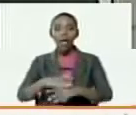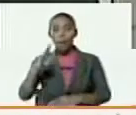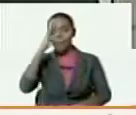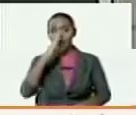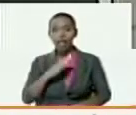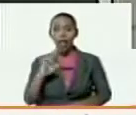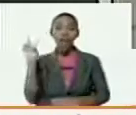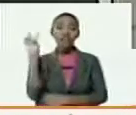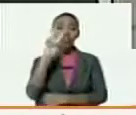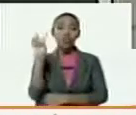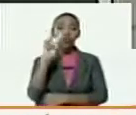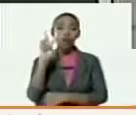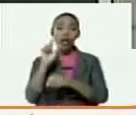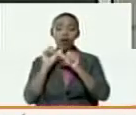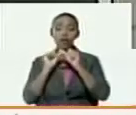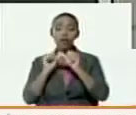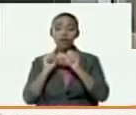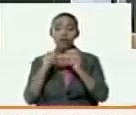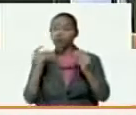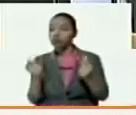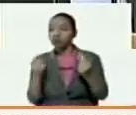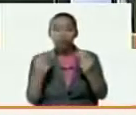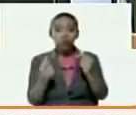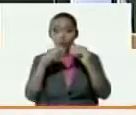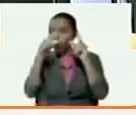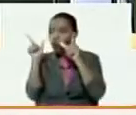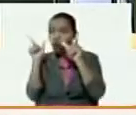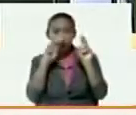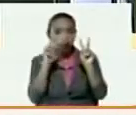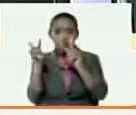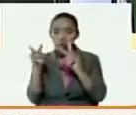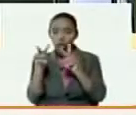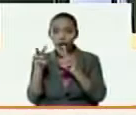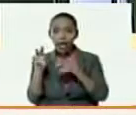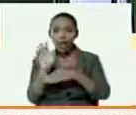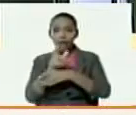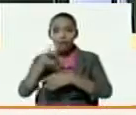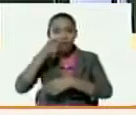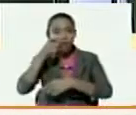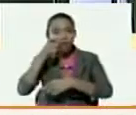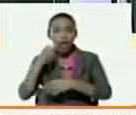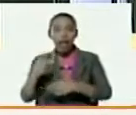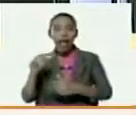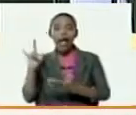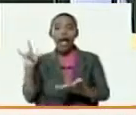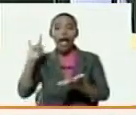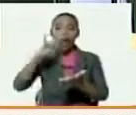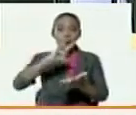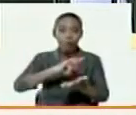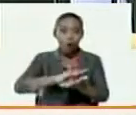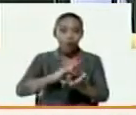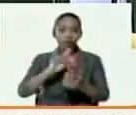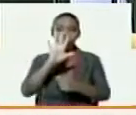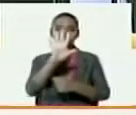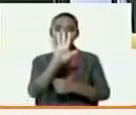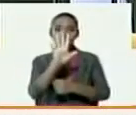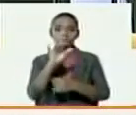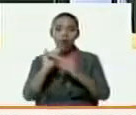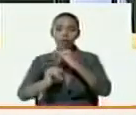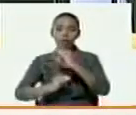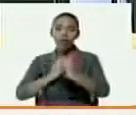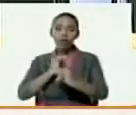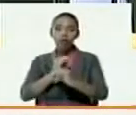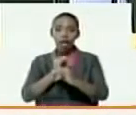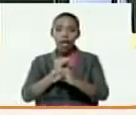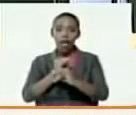venezuela se mantiene activado el sistema de vigilancia epidemiológica en aeropuertos en 5 aeropuertos internacionales